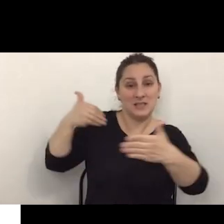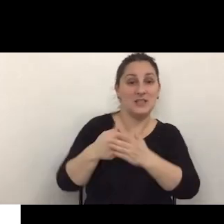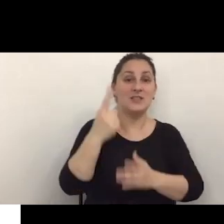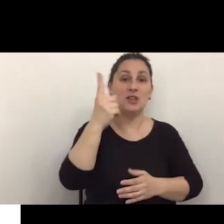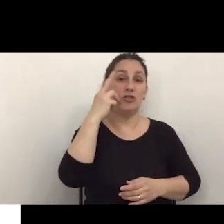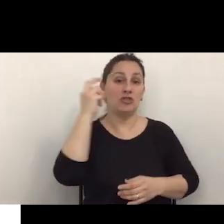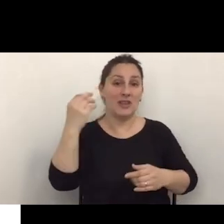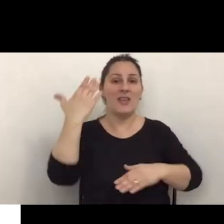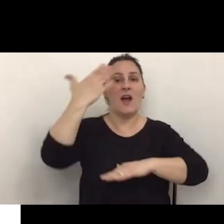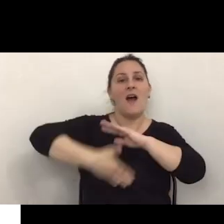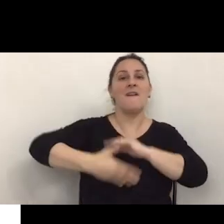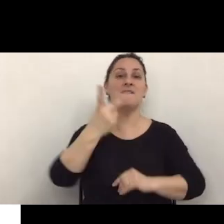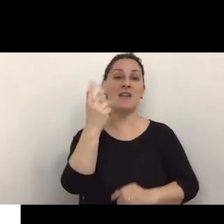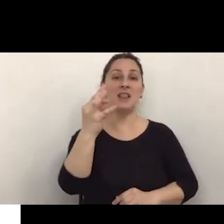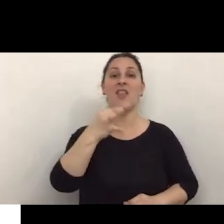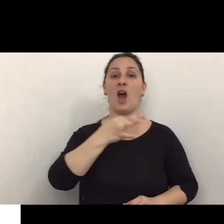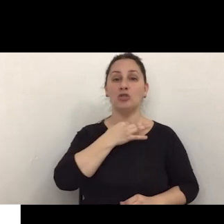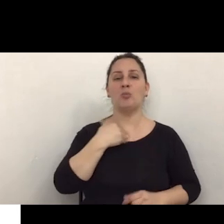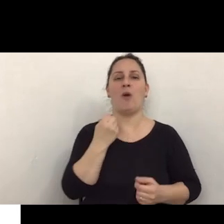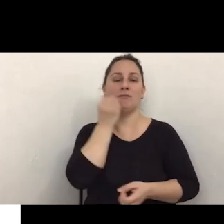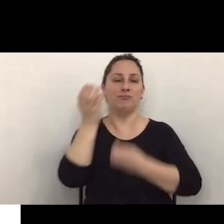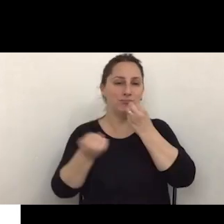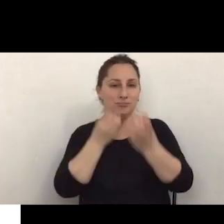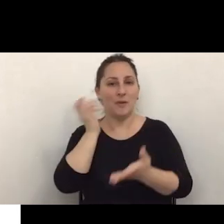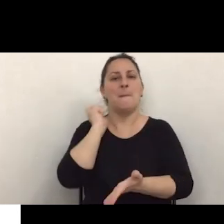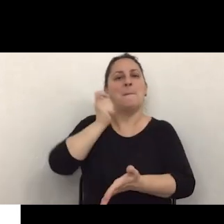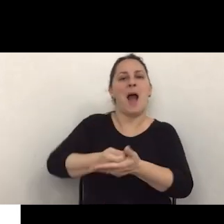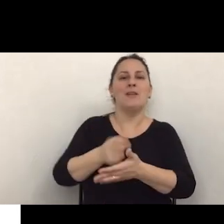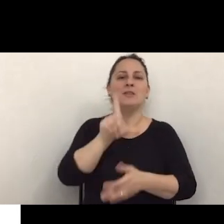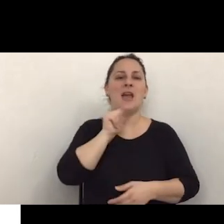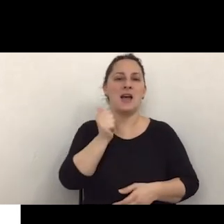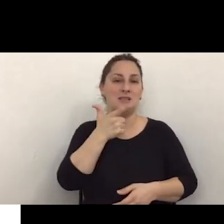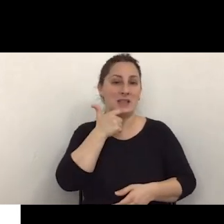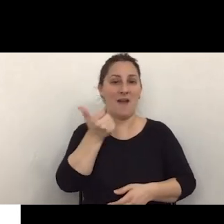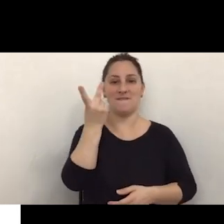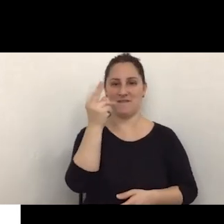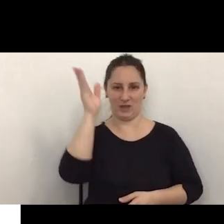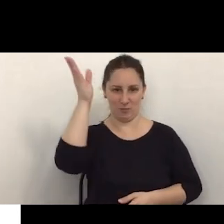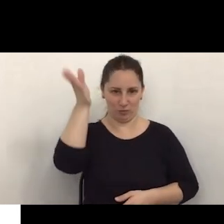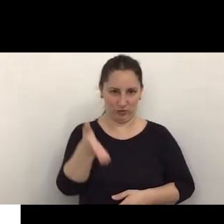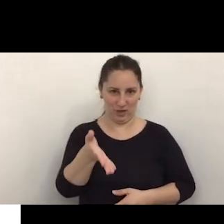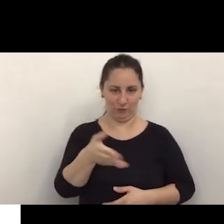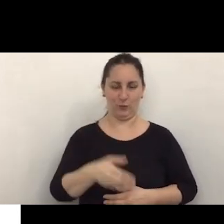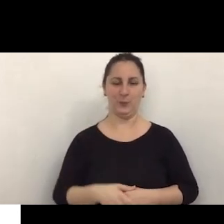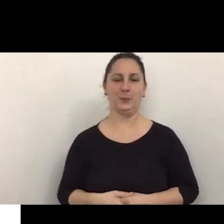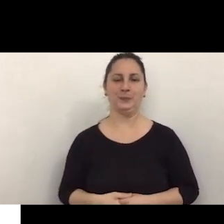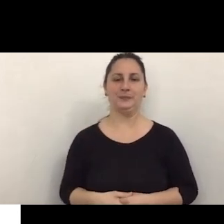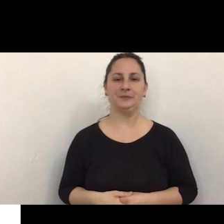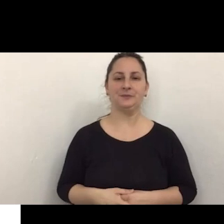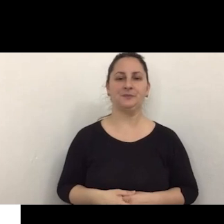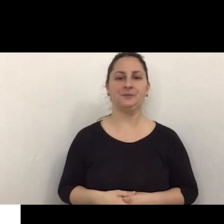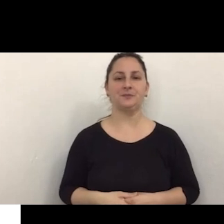hasta el 20 de agosto exteriorizar pagando una tasa del 20%.